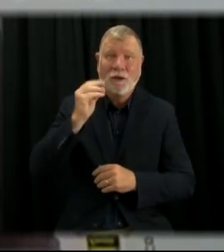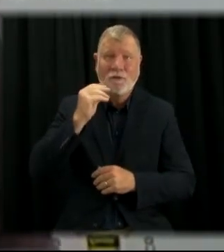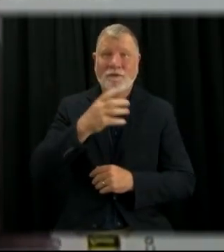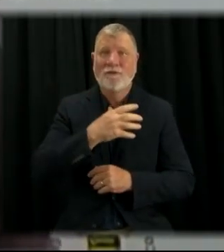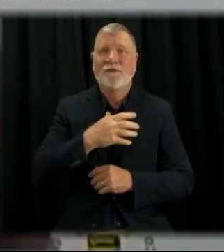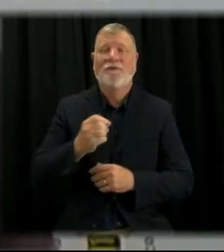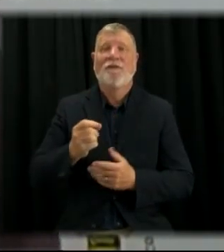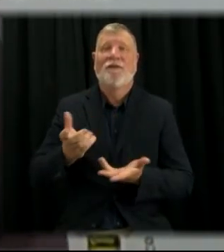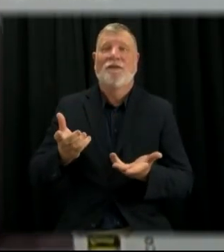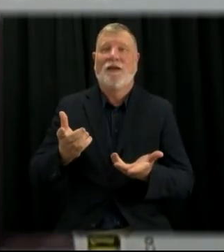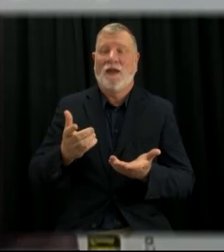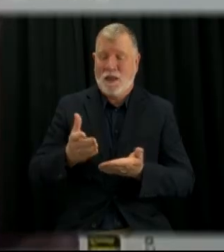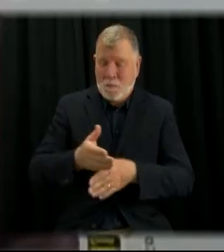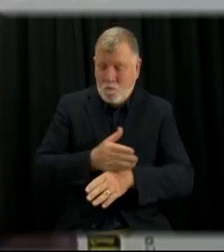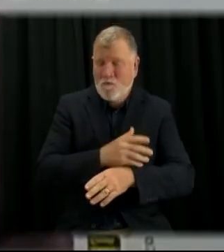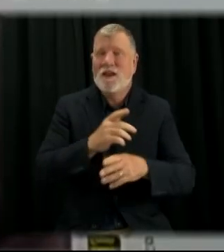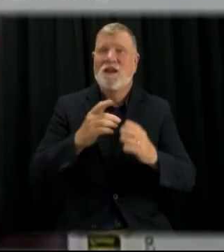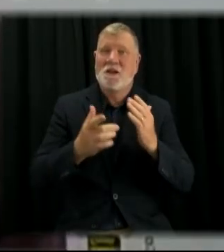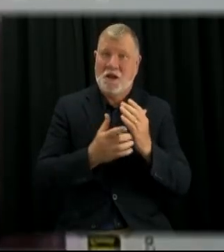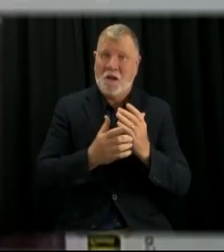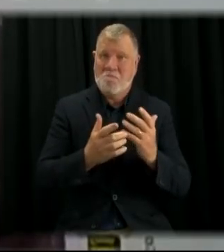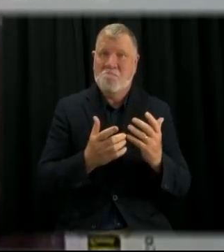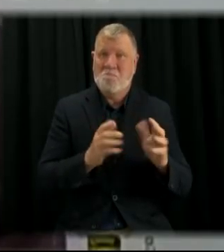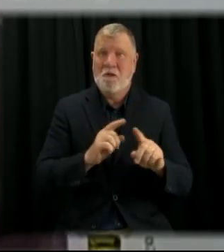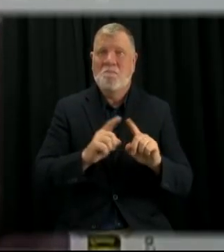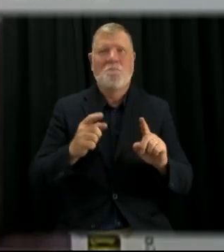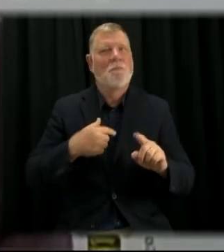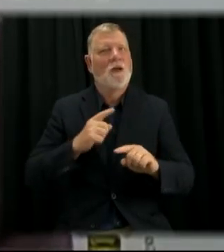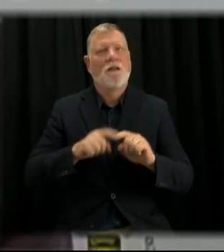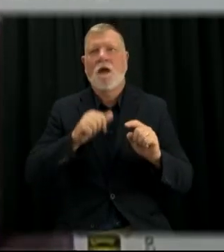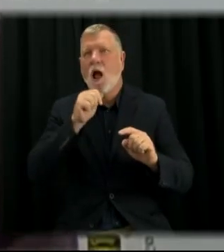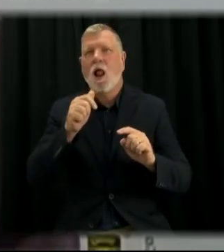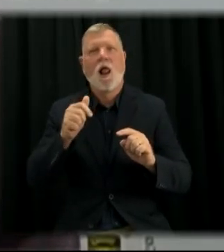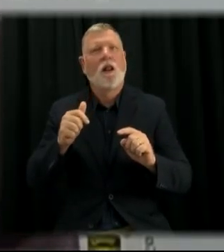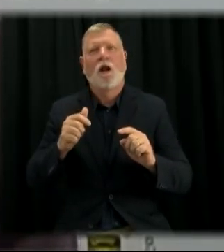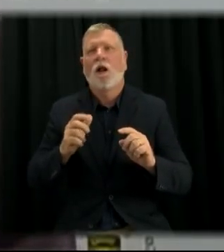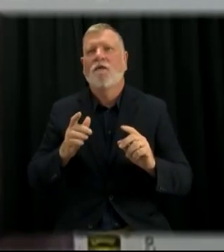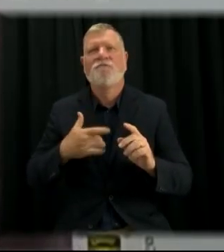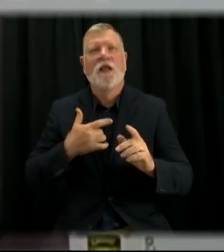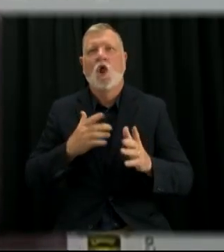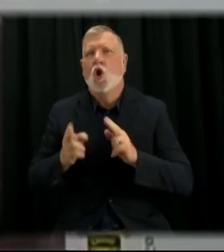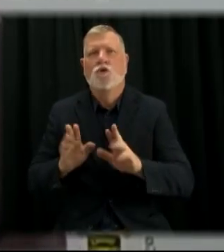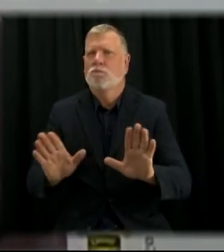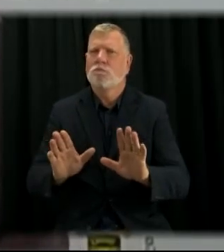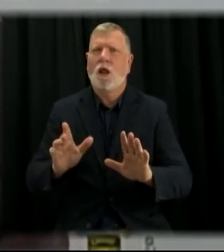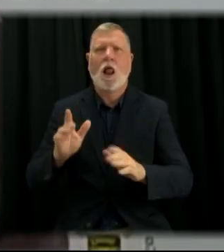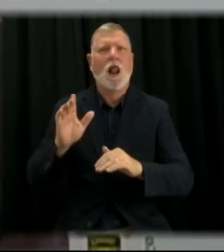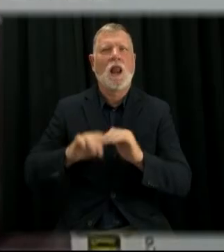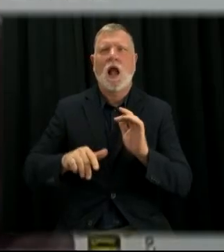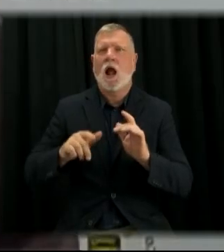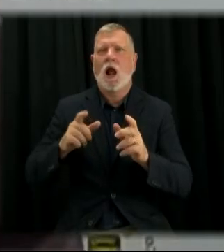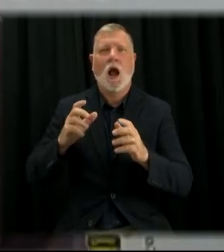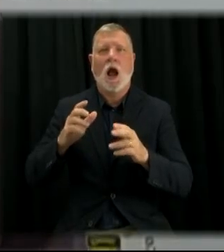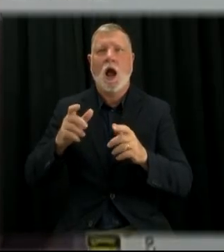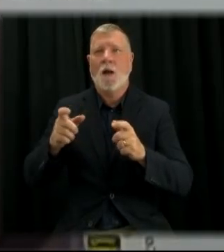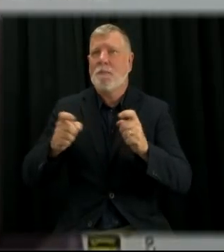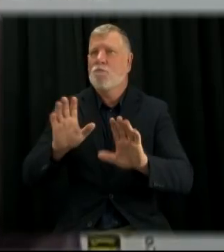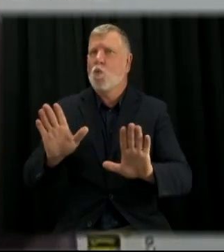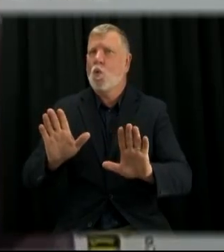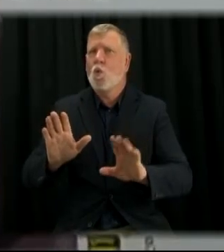basada en los resultados que hemos tenido. Y ciertamente no es falta de urgencia y no es falta de más